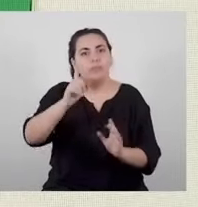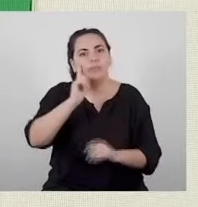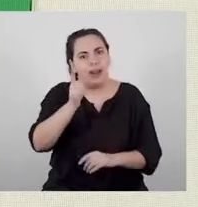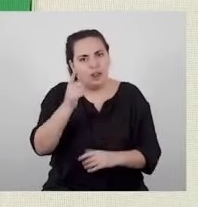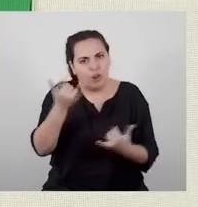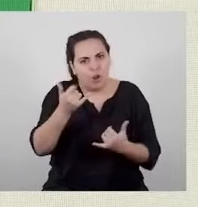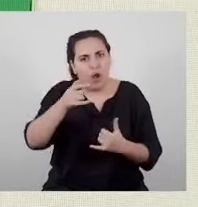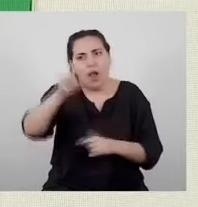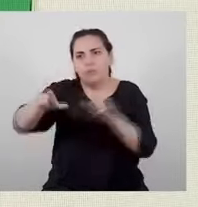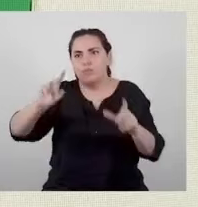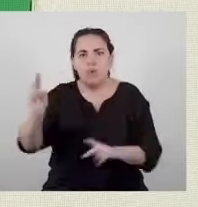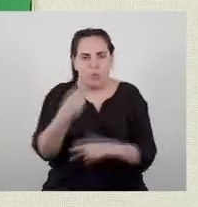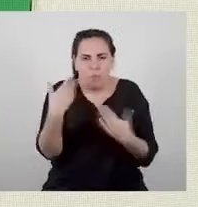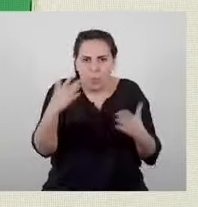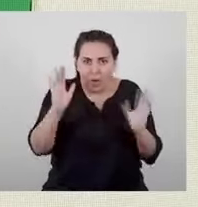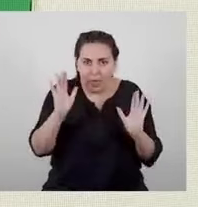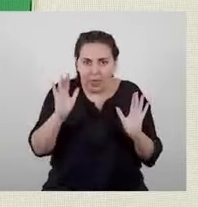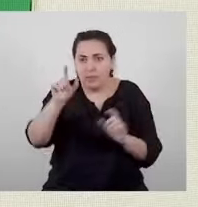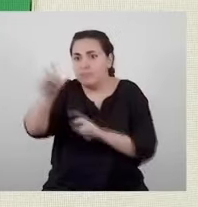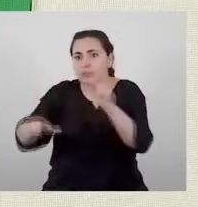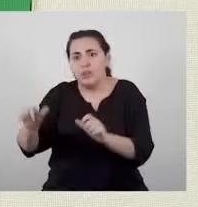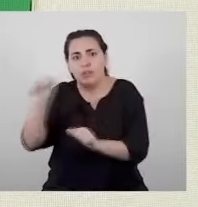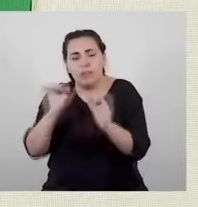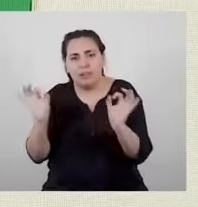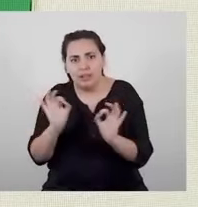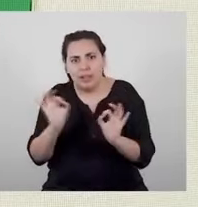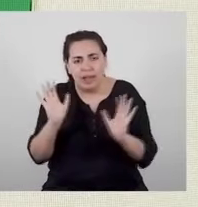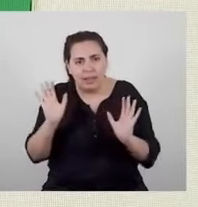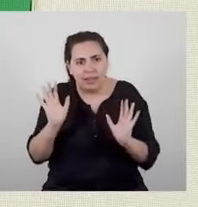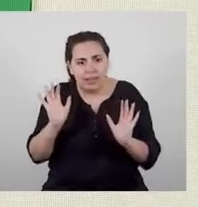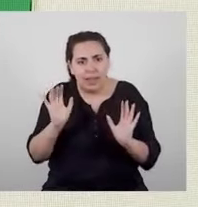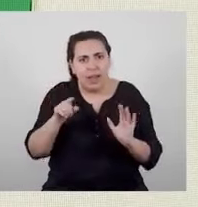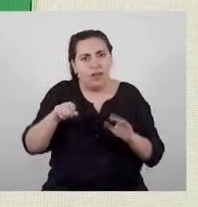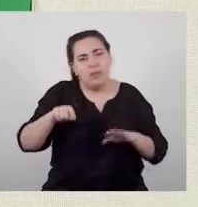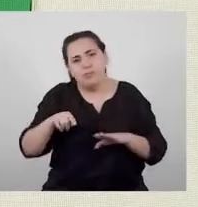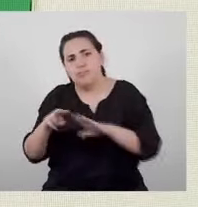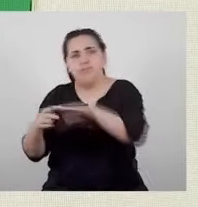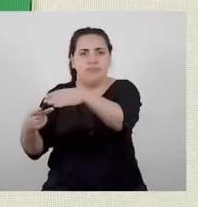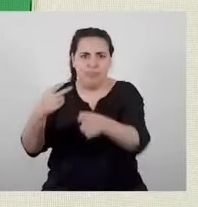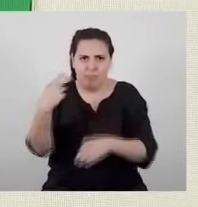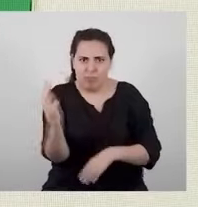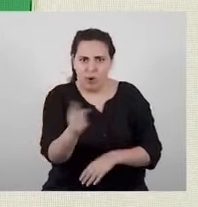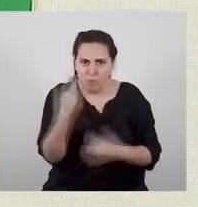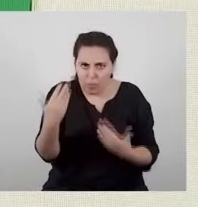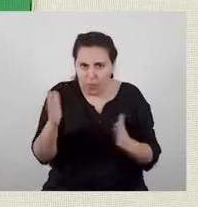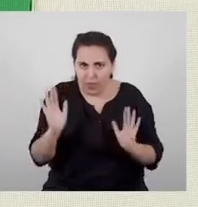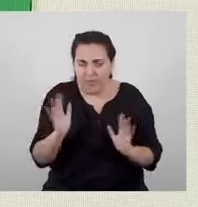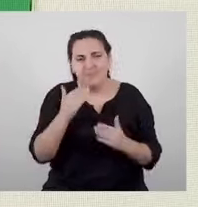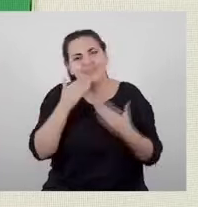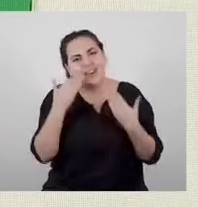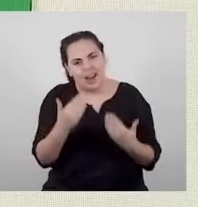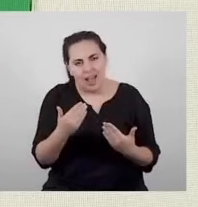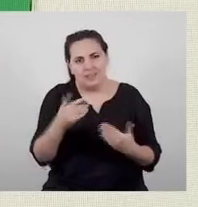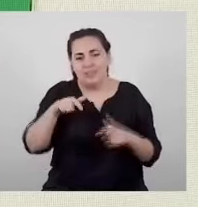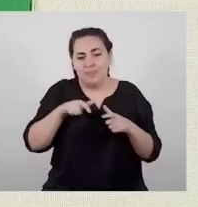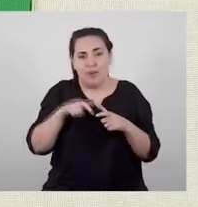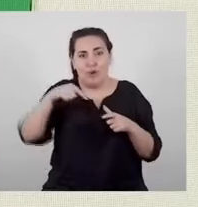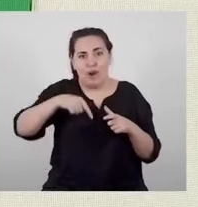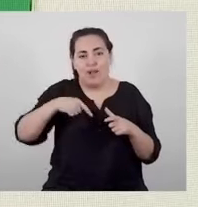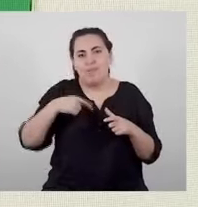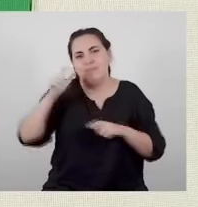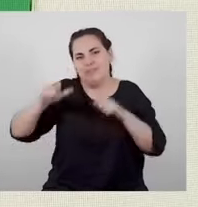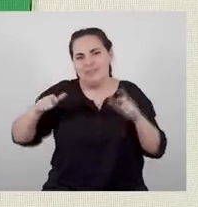gente que por ahí no toman no consumen así que gracias y como este programa nosotros lo hacemos entre gente